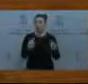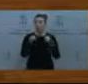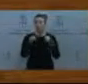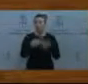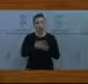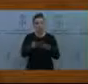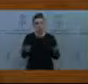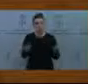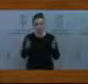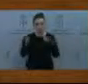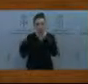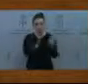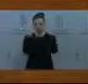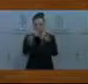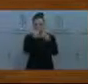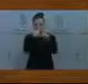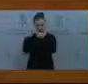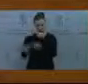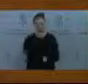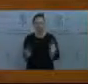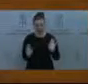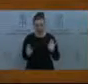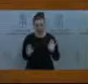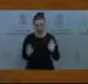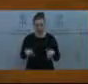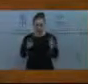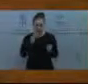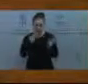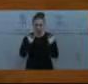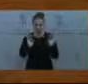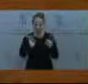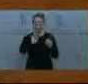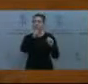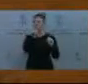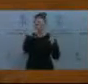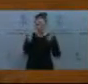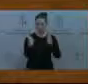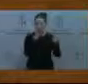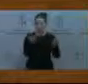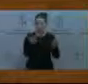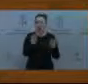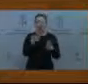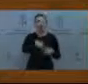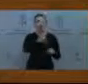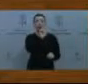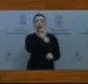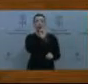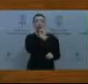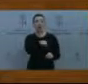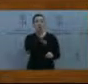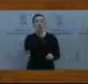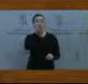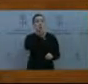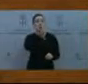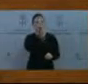diga. Pasaron de la ignorancia y la burla a los planteamientos del Partido Popular, a empezar